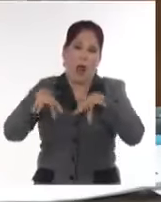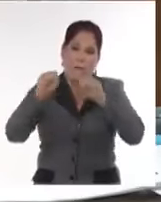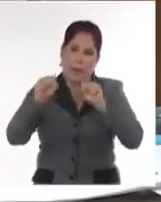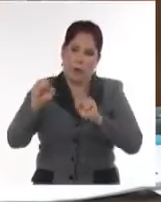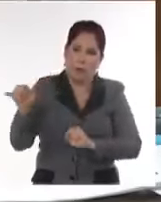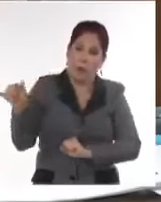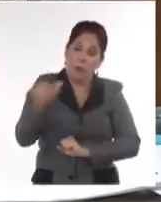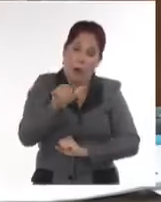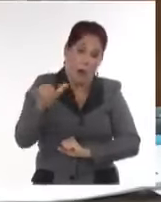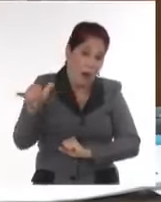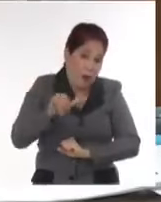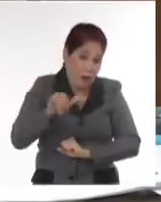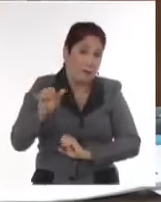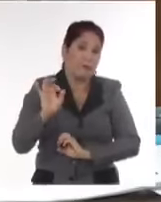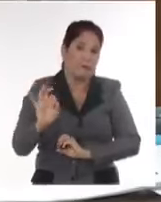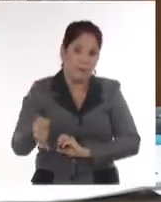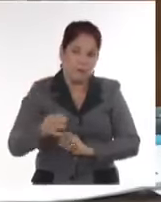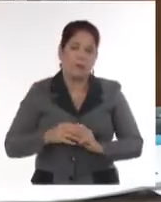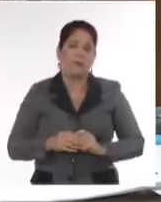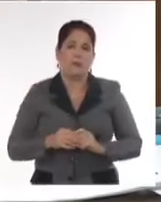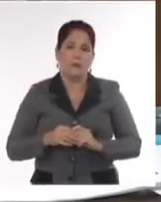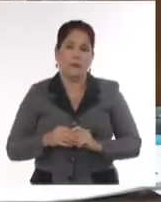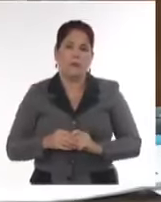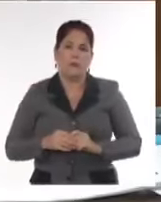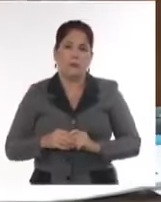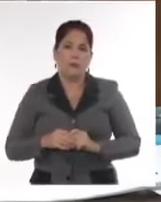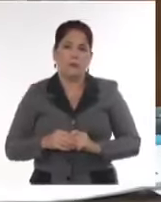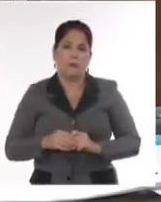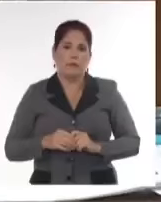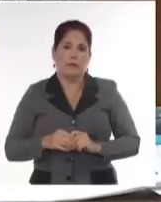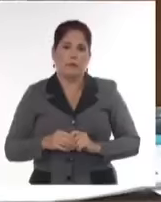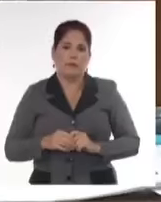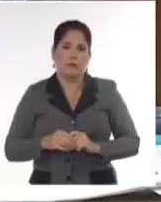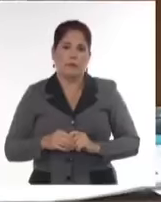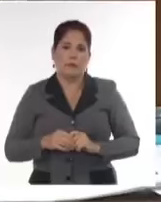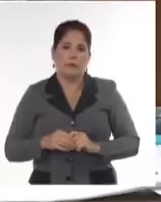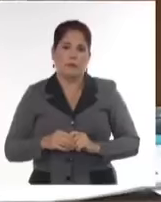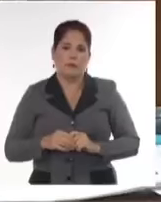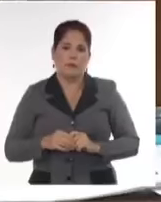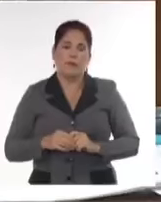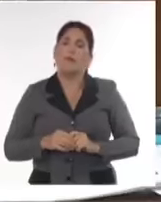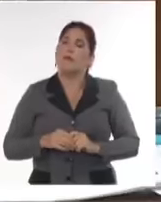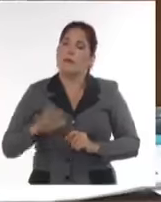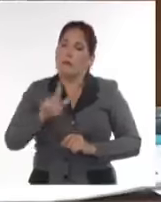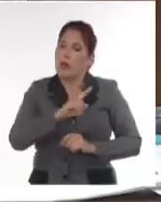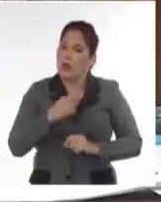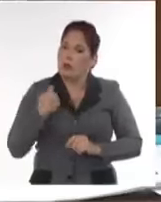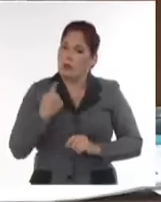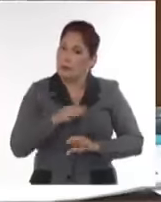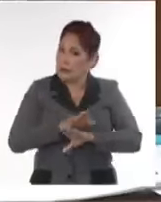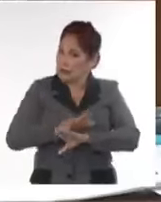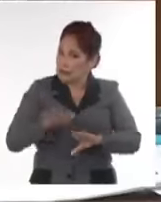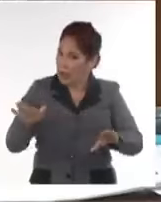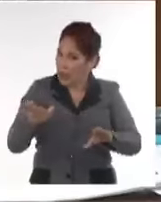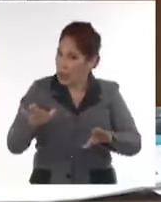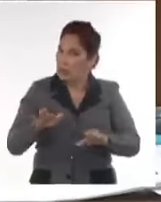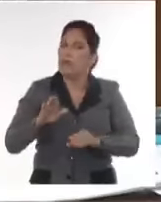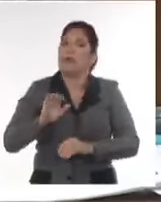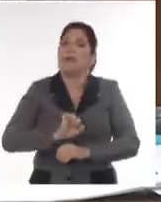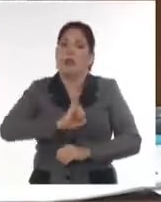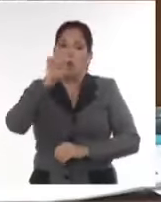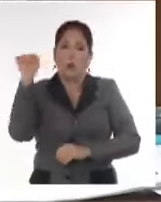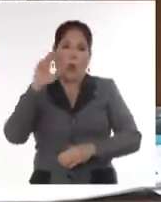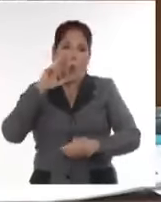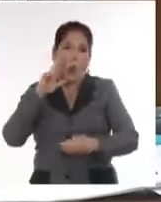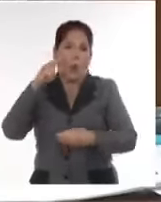afectaciones importantes en La Habana. Eso ya se logró con ese rey de carga del combustible,